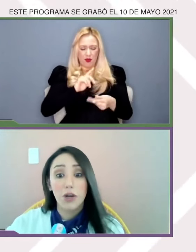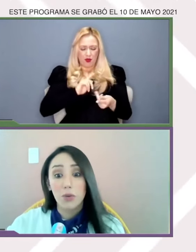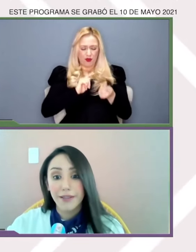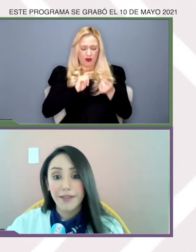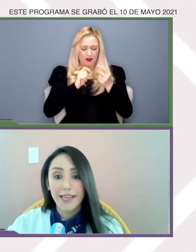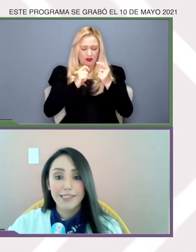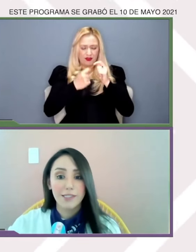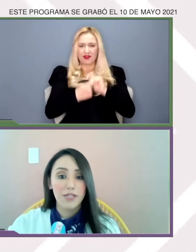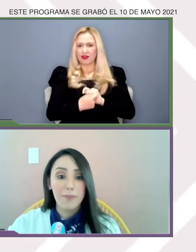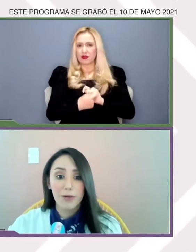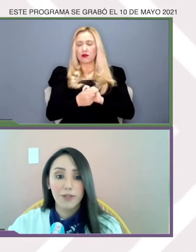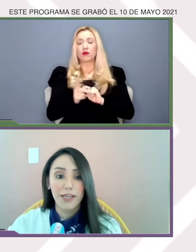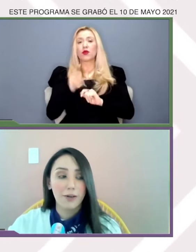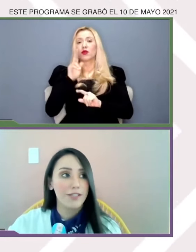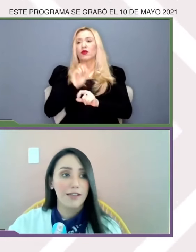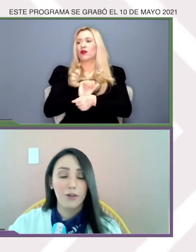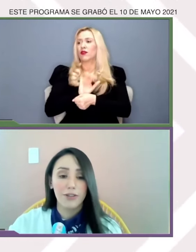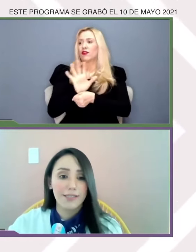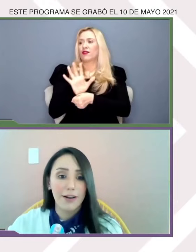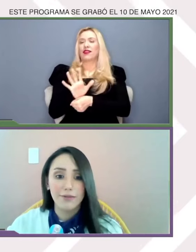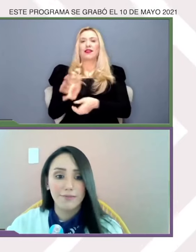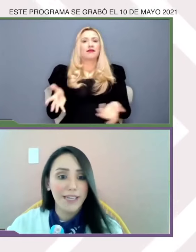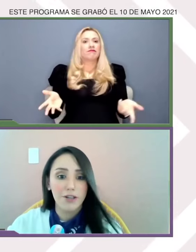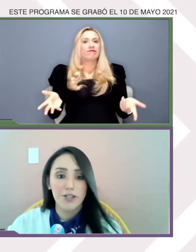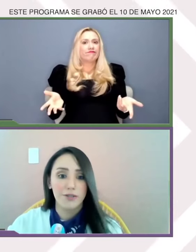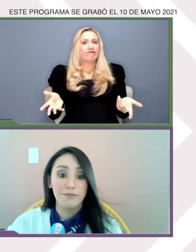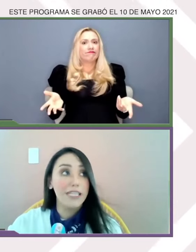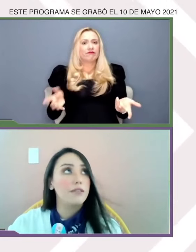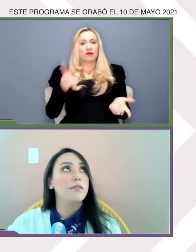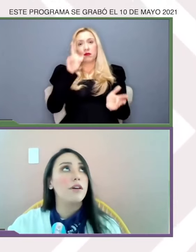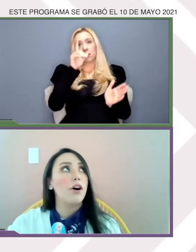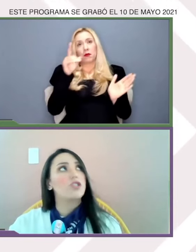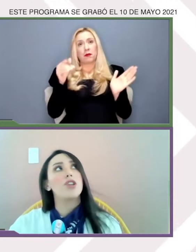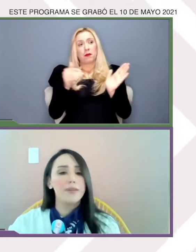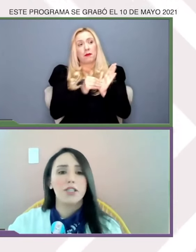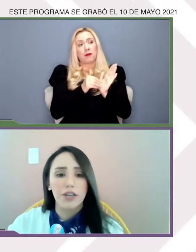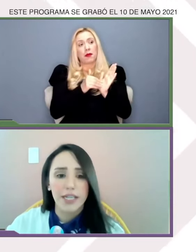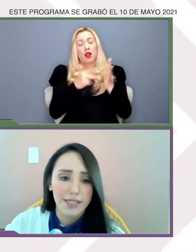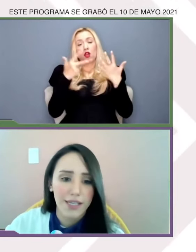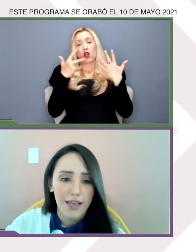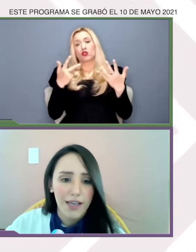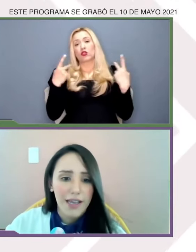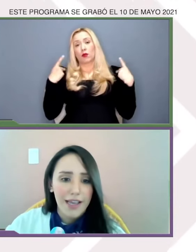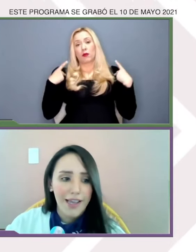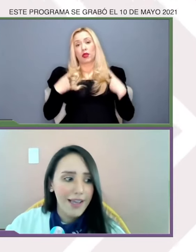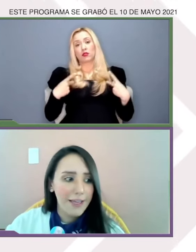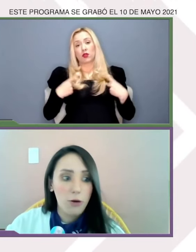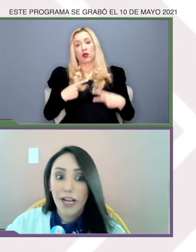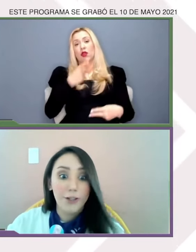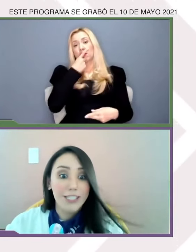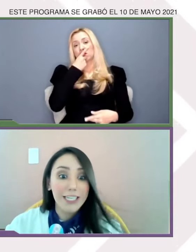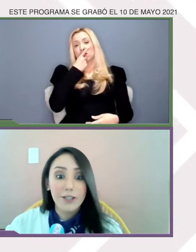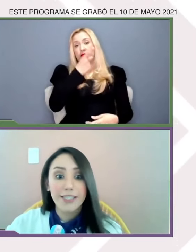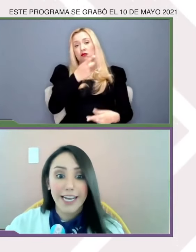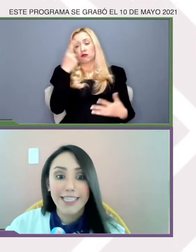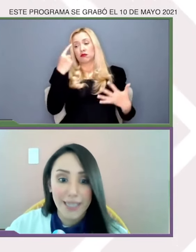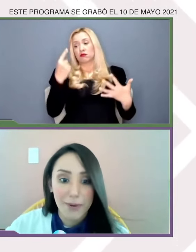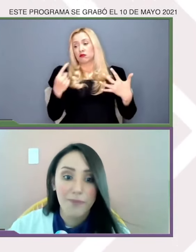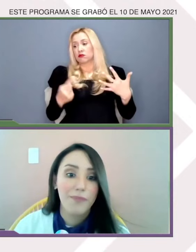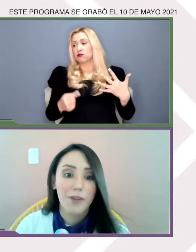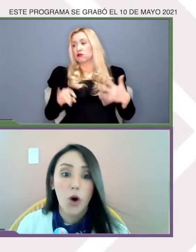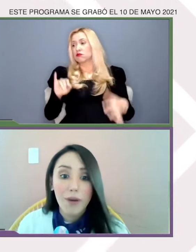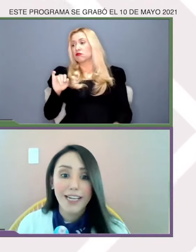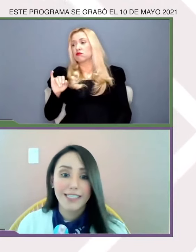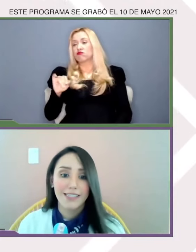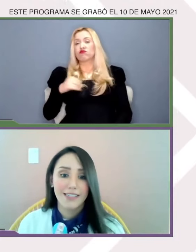a la COVID. Esta es una pregunta que contestaron 1,008 personas. De